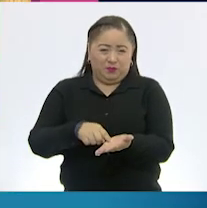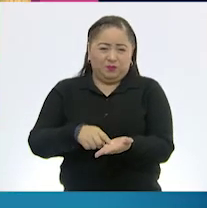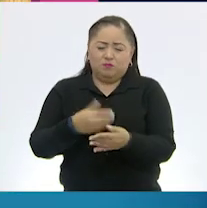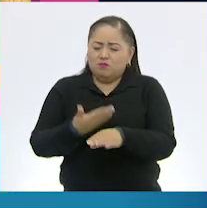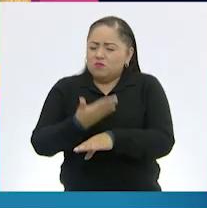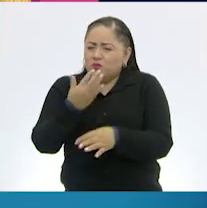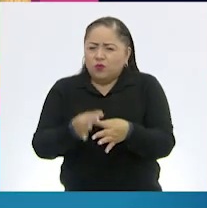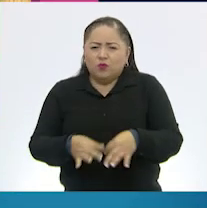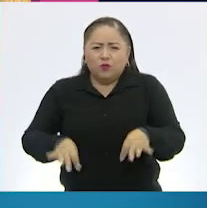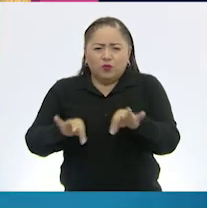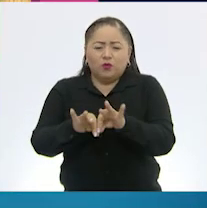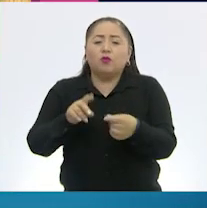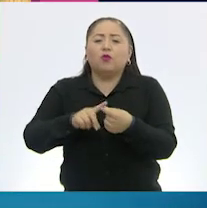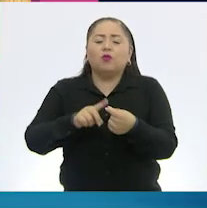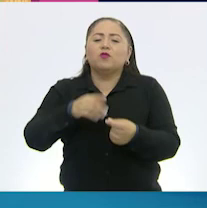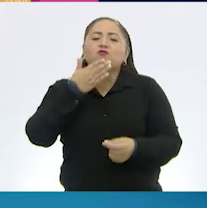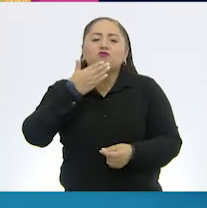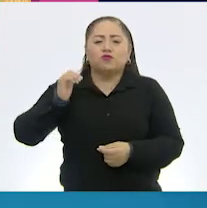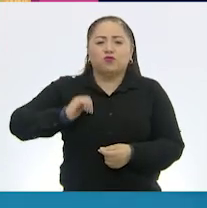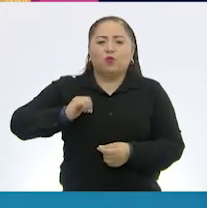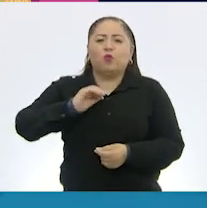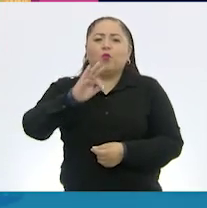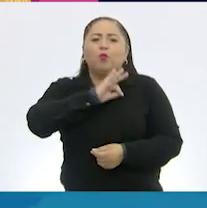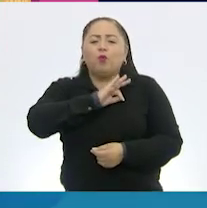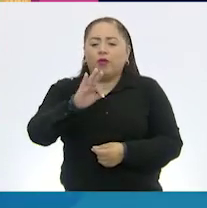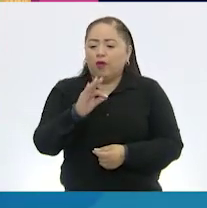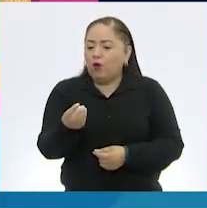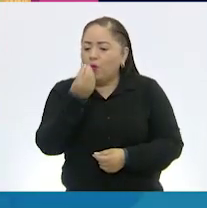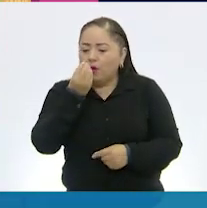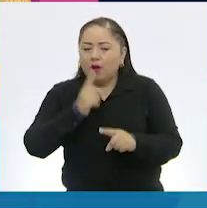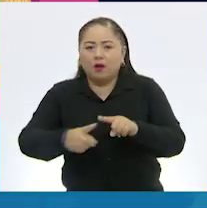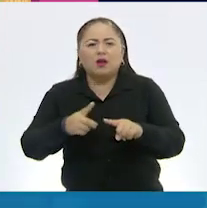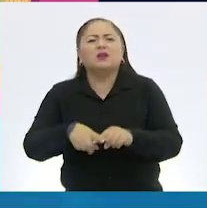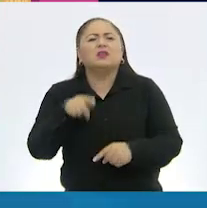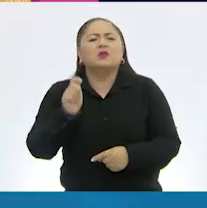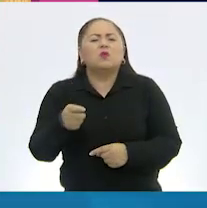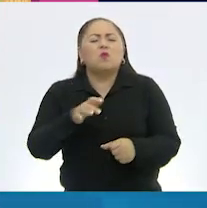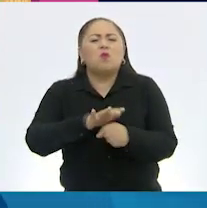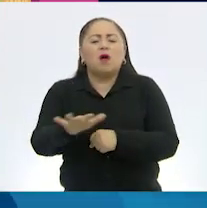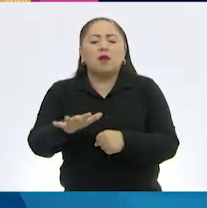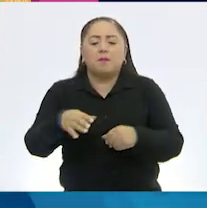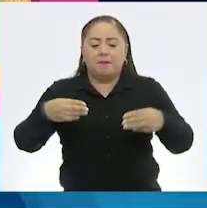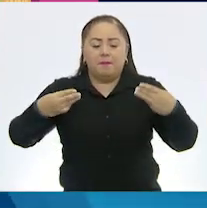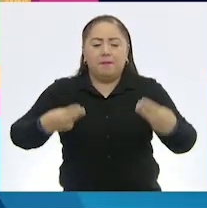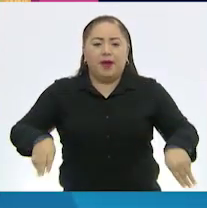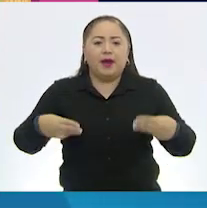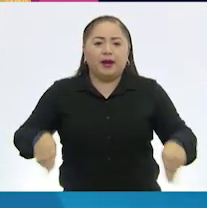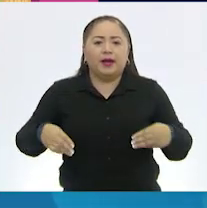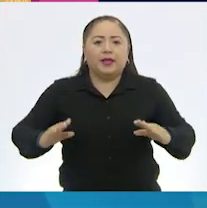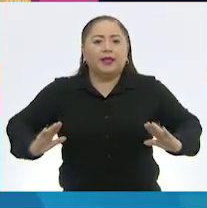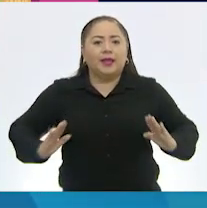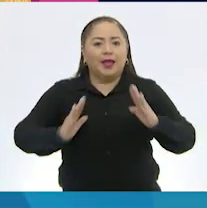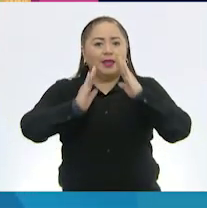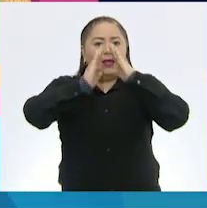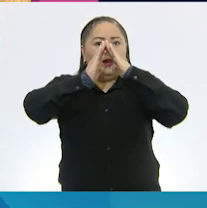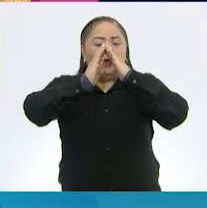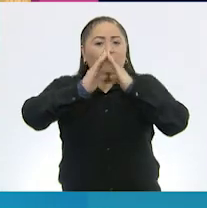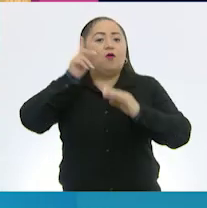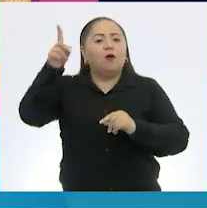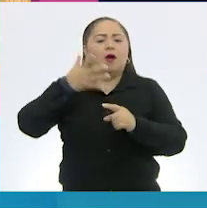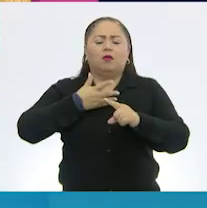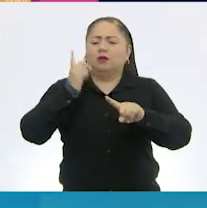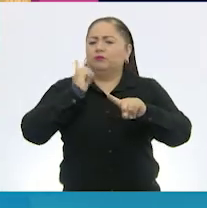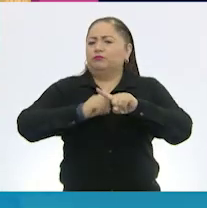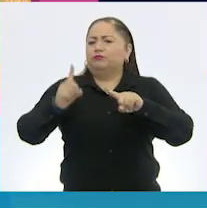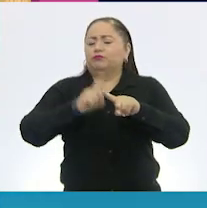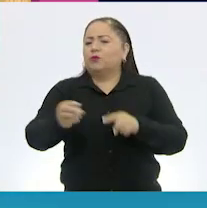muy importante donde los mexicas podían obtener los alimentos que comían era el mercado de Tlatelolco, donde había